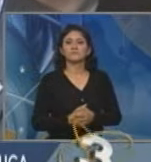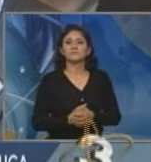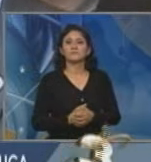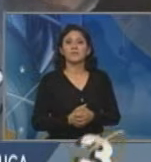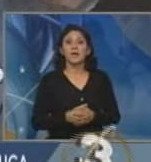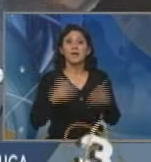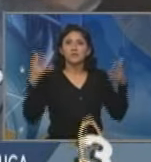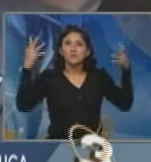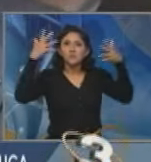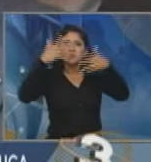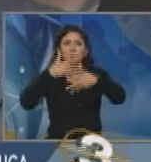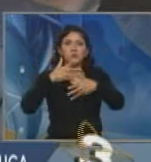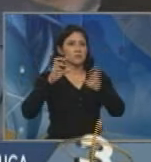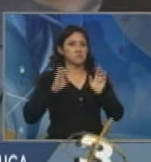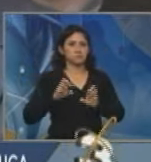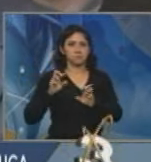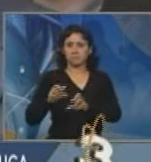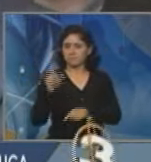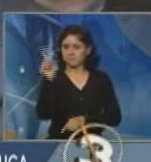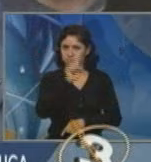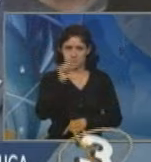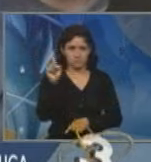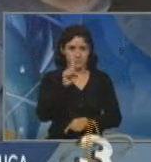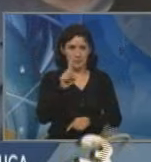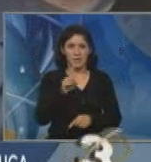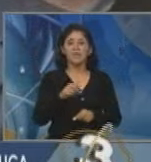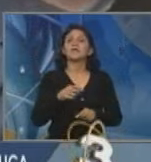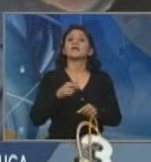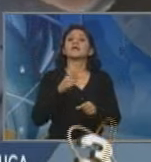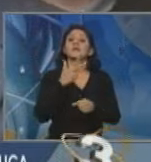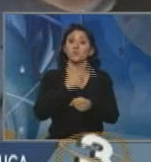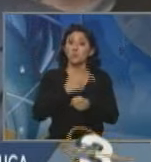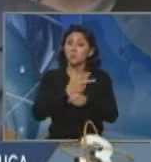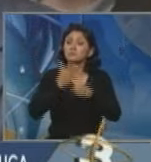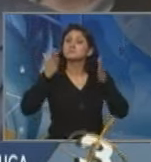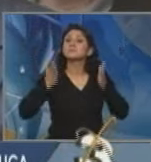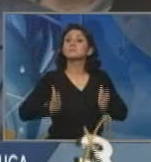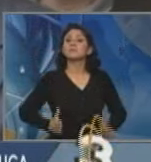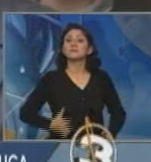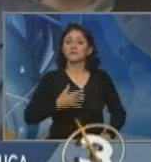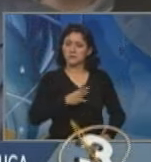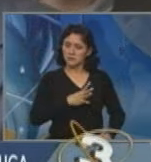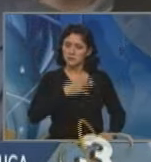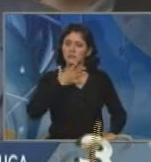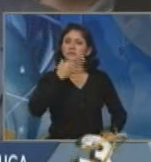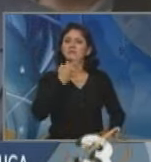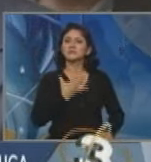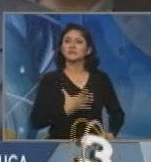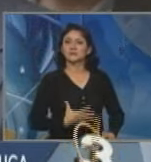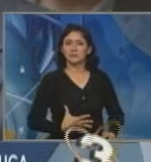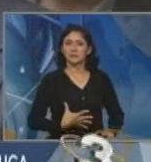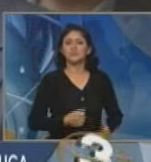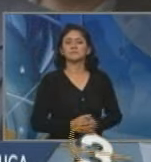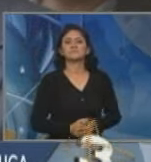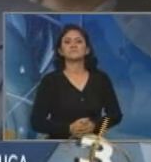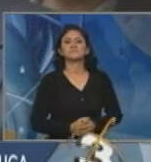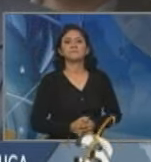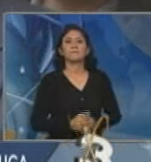equivoque, el guatemalteco tiene dignidad y tiene orgullo. Periodista Paulina Albani del Siglo